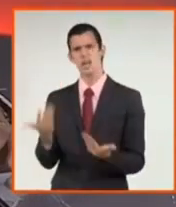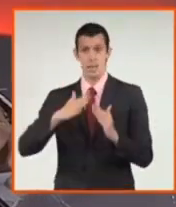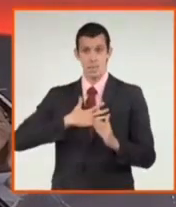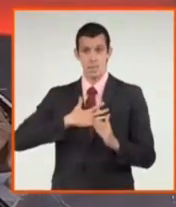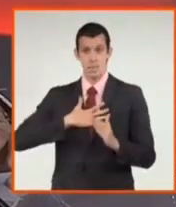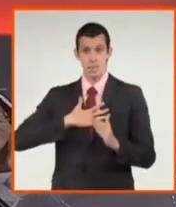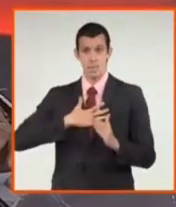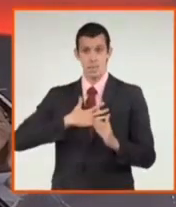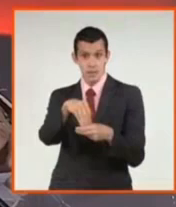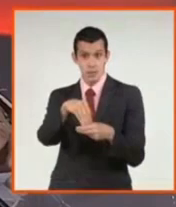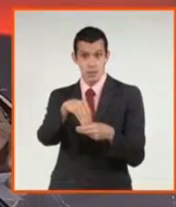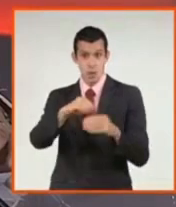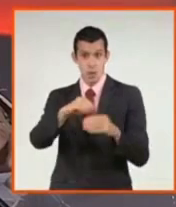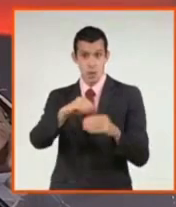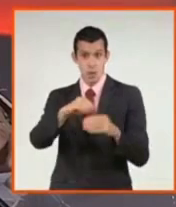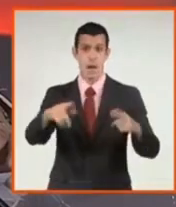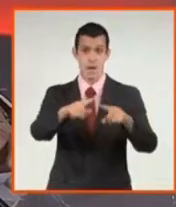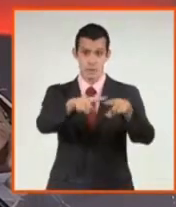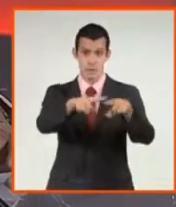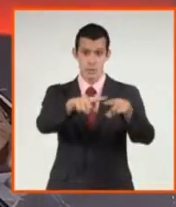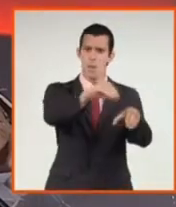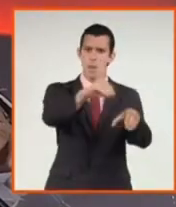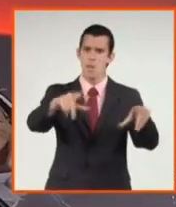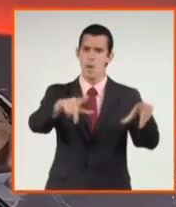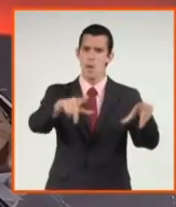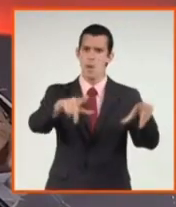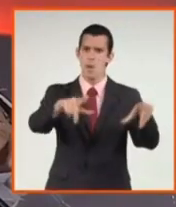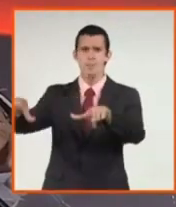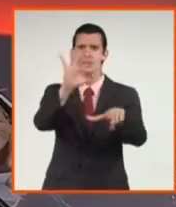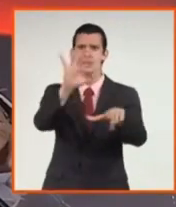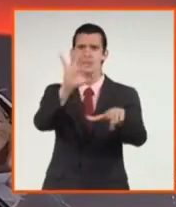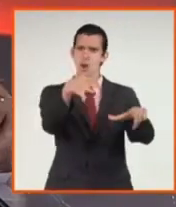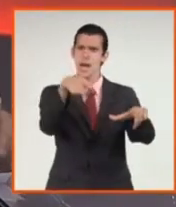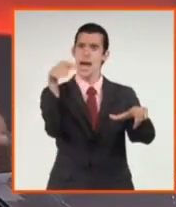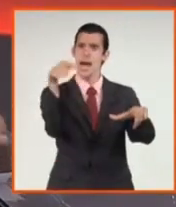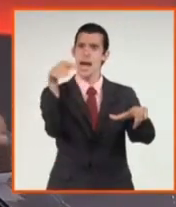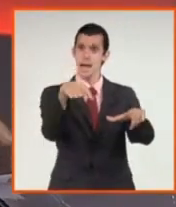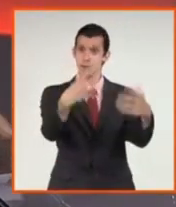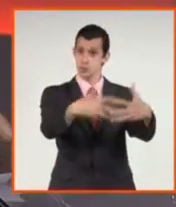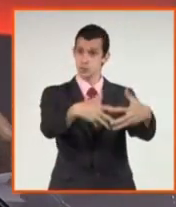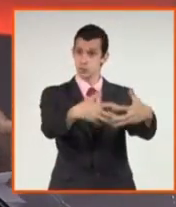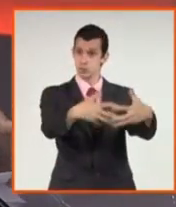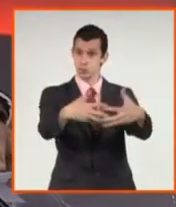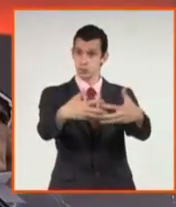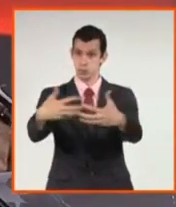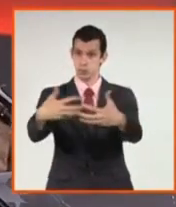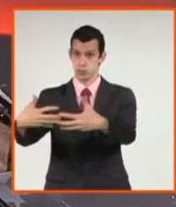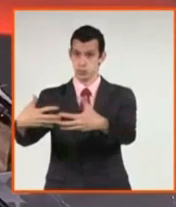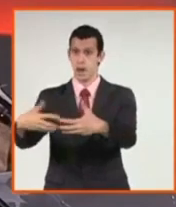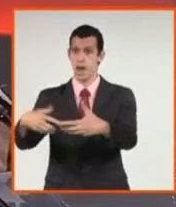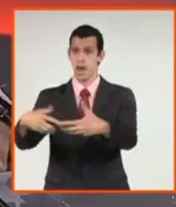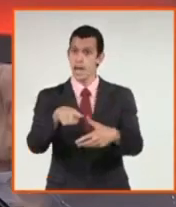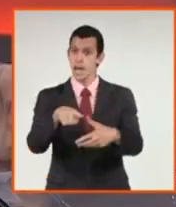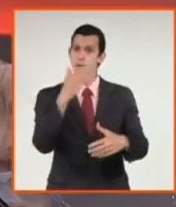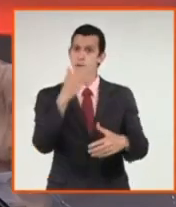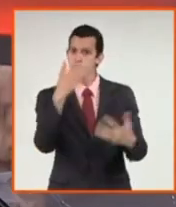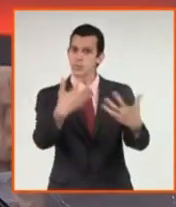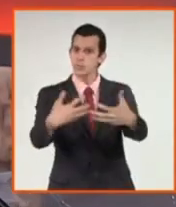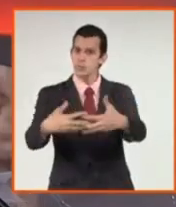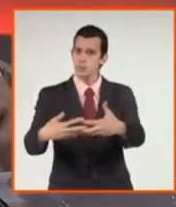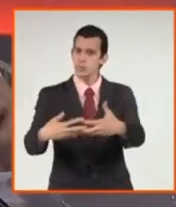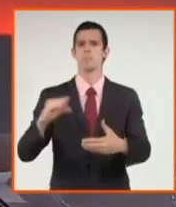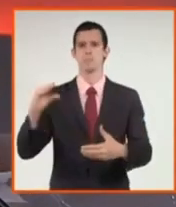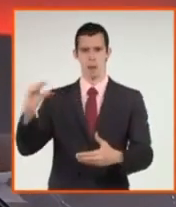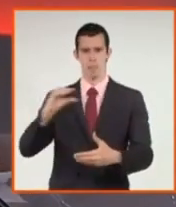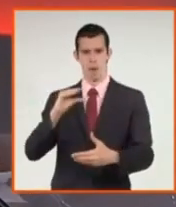instalar parque fotovoltaico y se ocupará de entrar de operarlo de mantenerlo y esto nos permitirá seguir